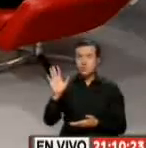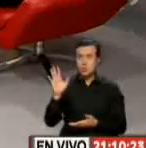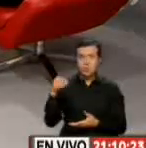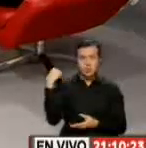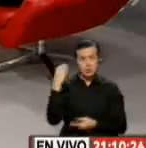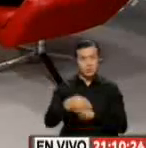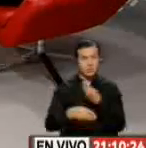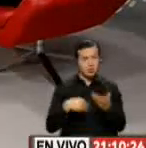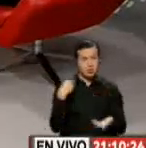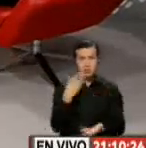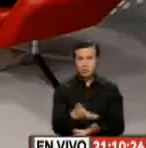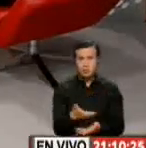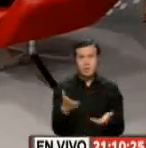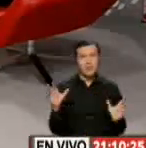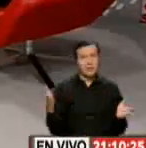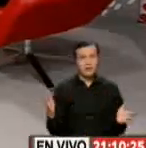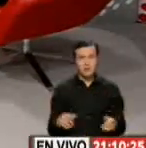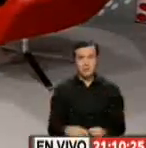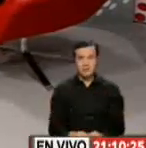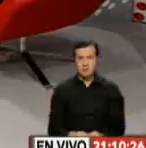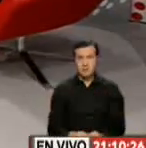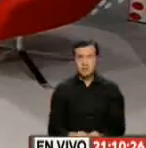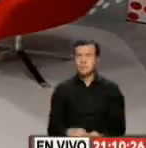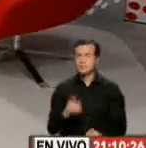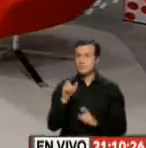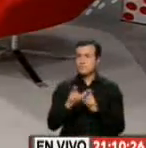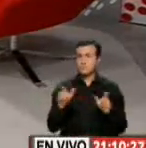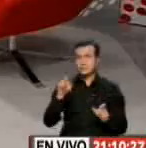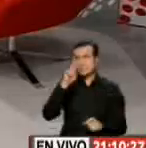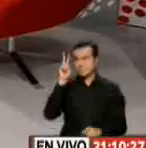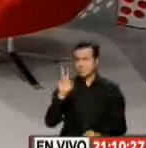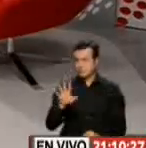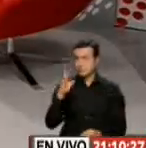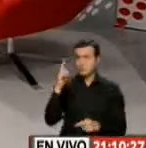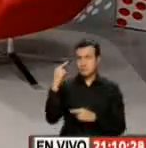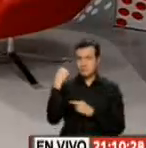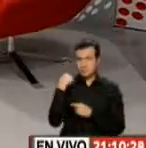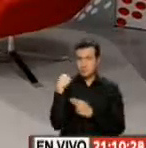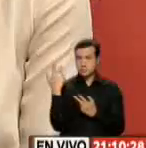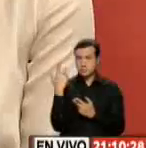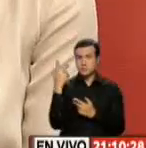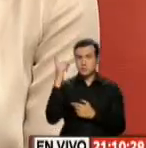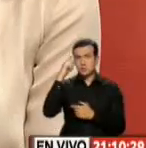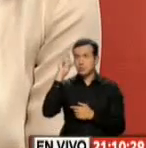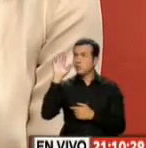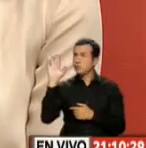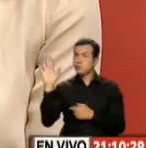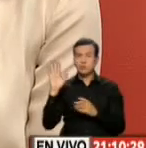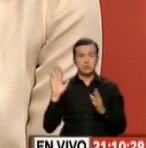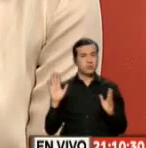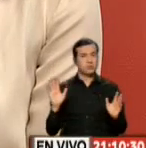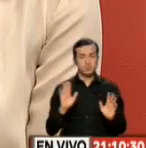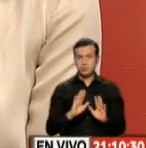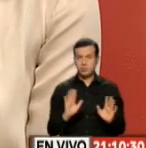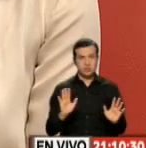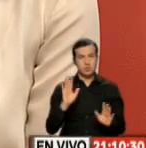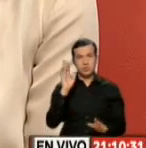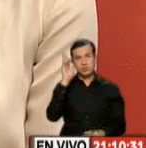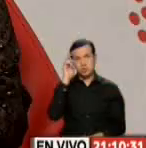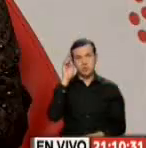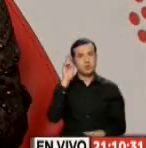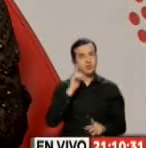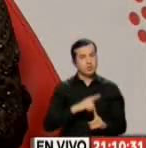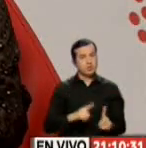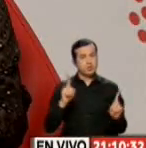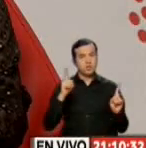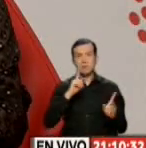las garantías para eso. Pero está recayendo sobre los ciudadanos venezolanos esta responsabilidad, más no sobre el gobierno. No, yo creo que todo lo